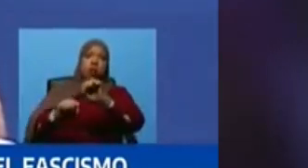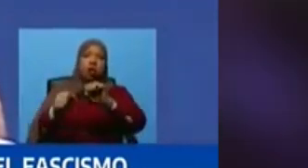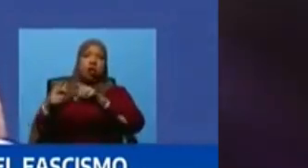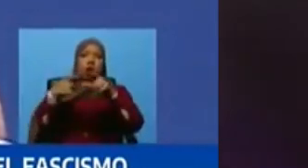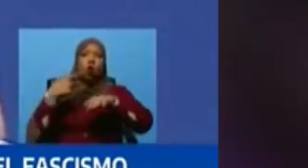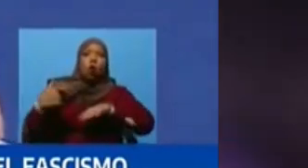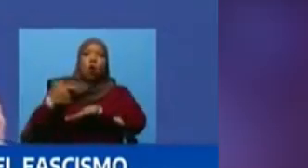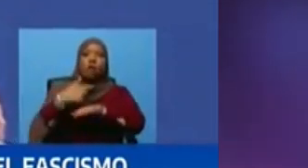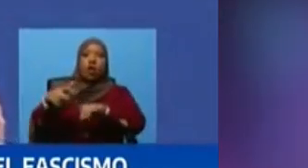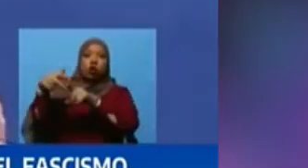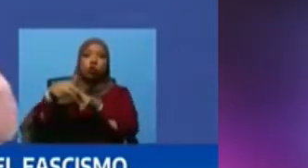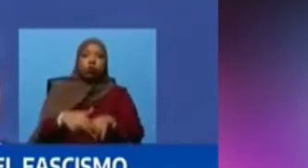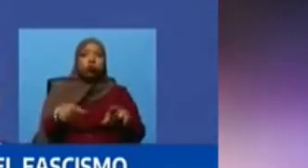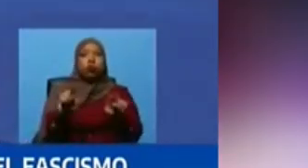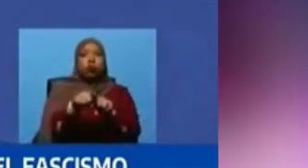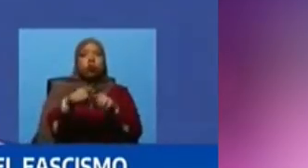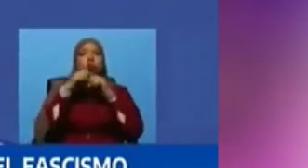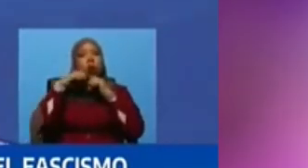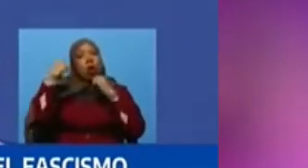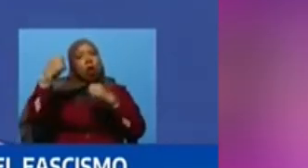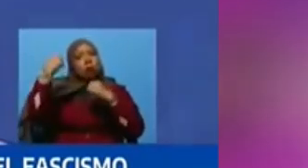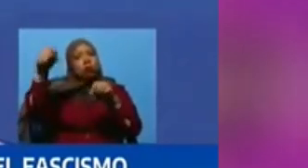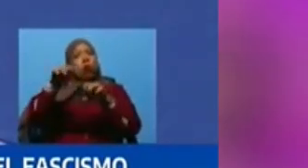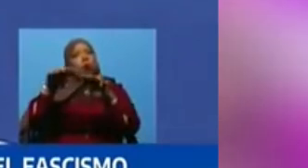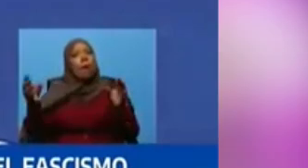antiimperialista, que luche por un nuevo mundo.